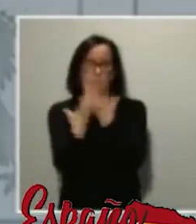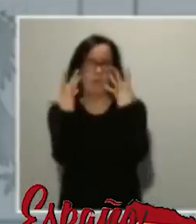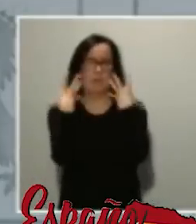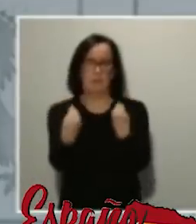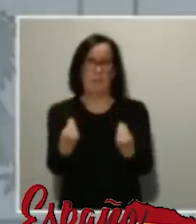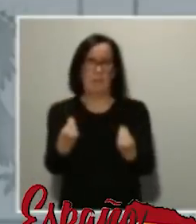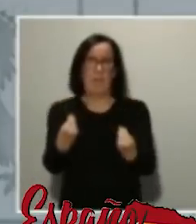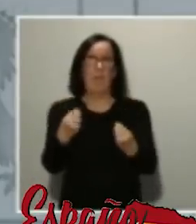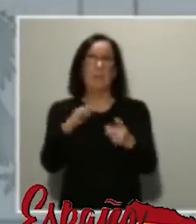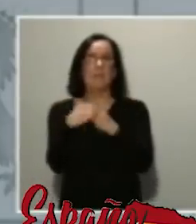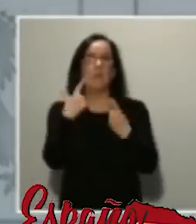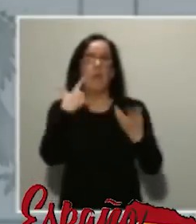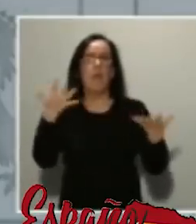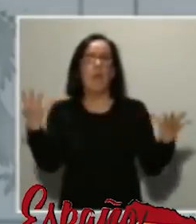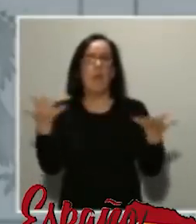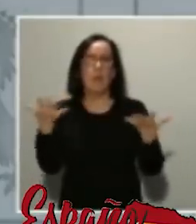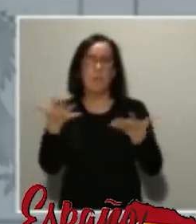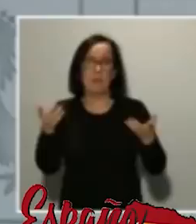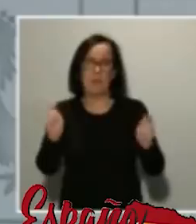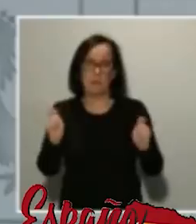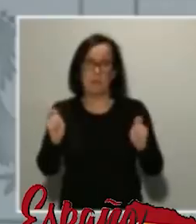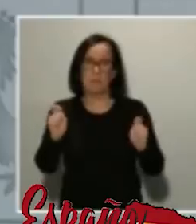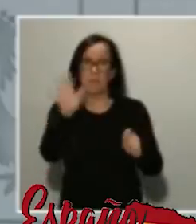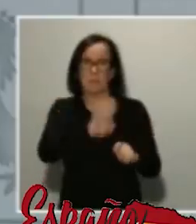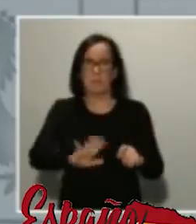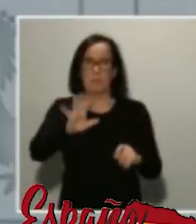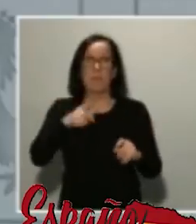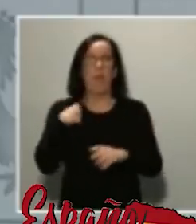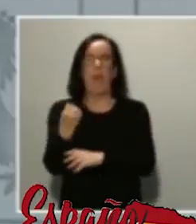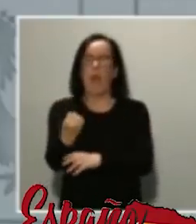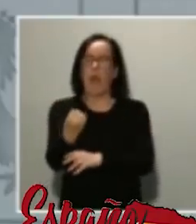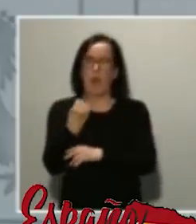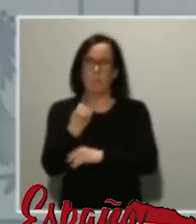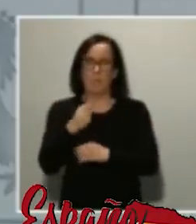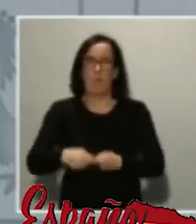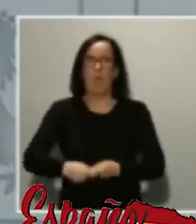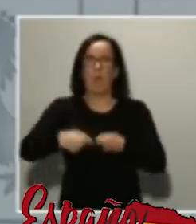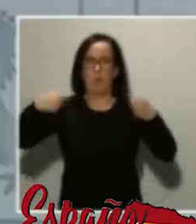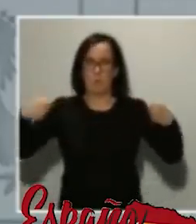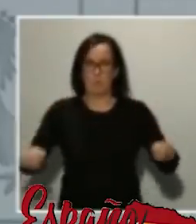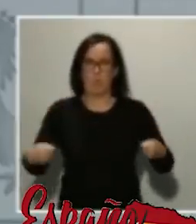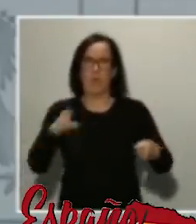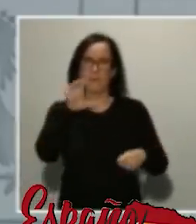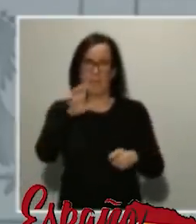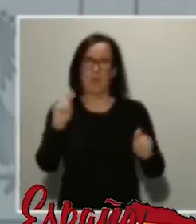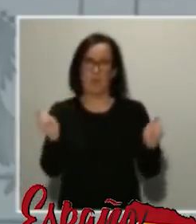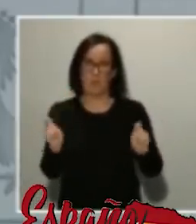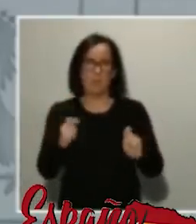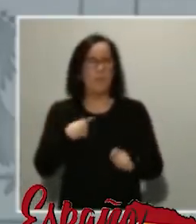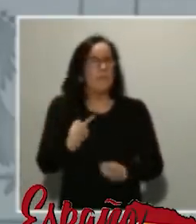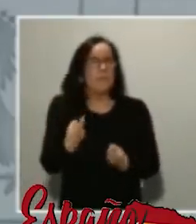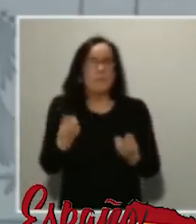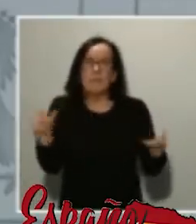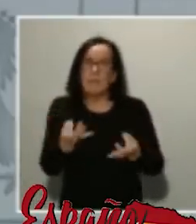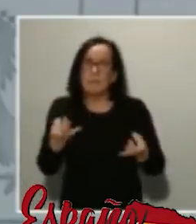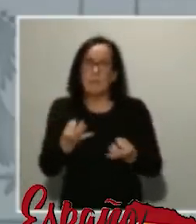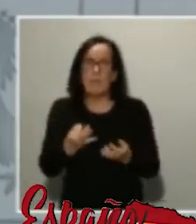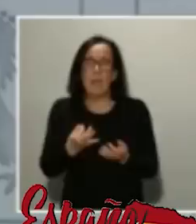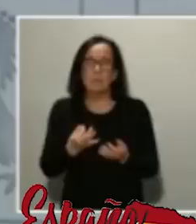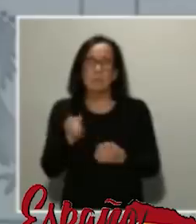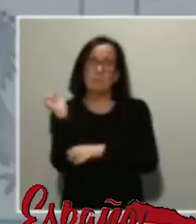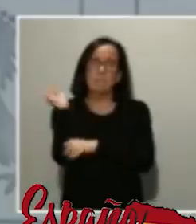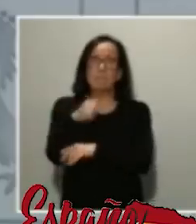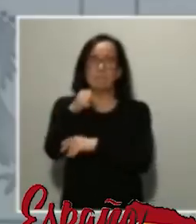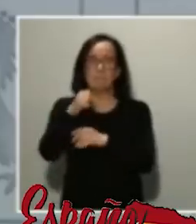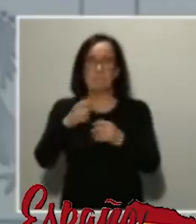nos venga a decir que va a proponer decretar la continuación del